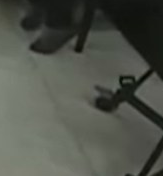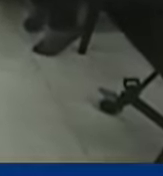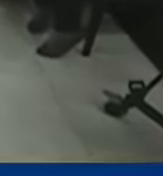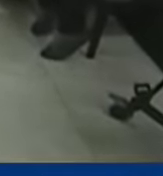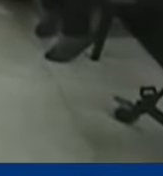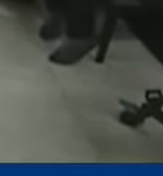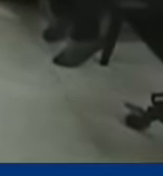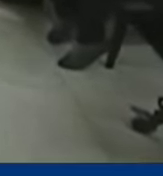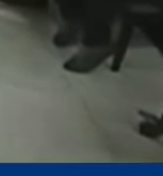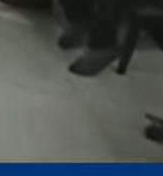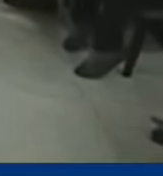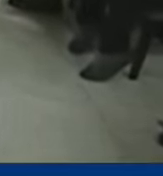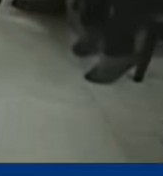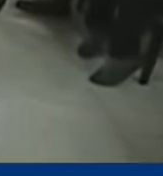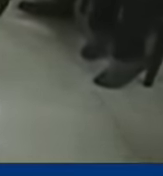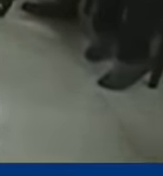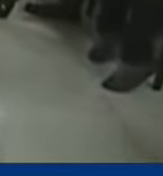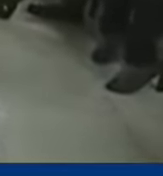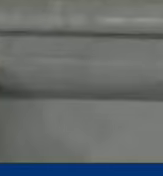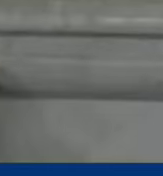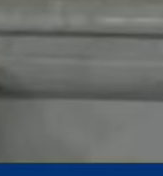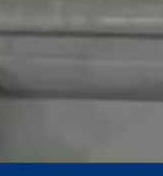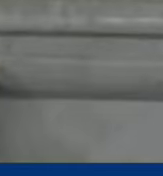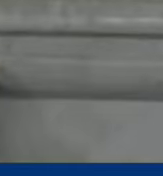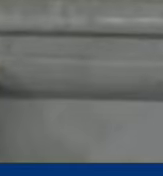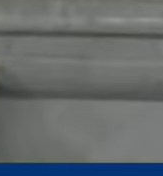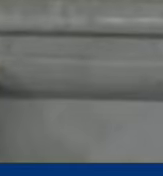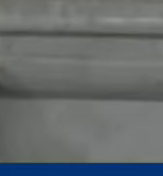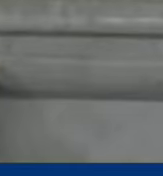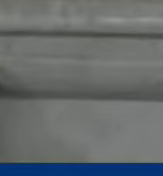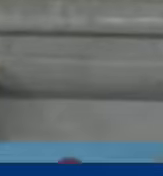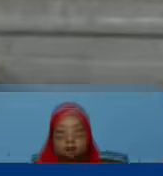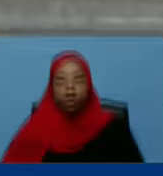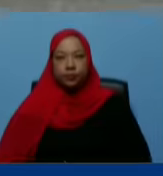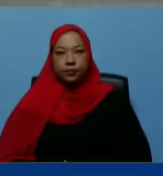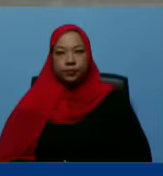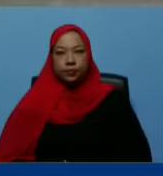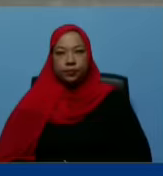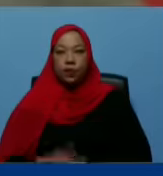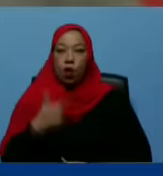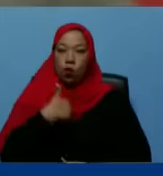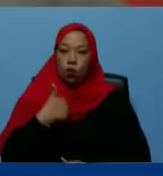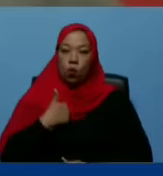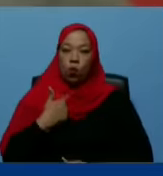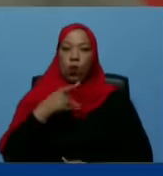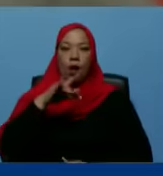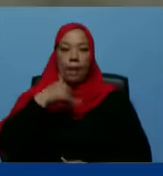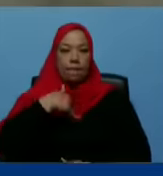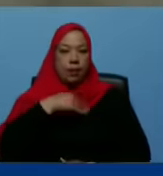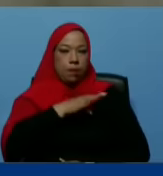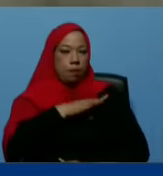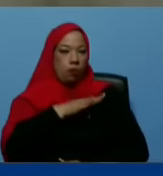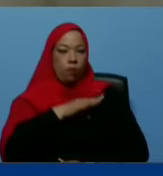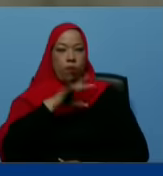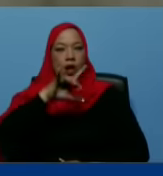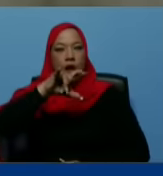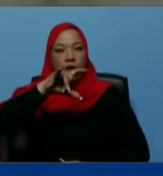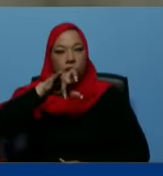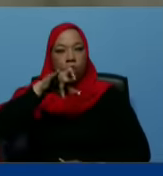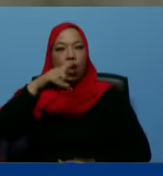Excelente, mira, me dice Diosdado que la gente está pidiendo el libro. Yo lo he sacado, voy a sacarlo en mis redes otra vez. El